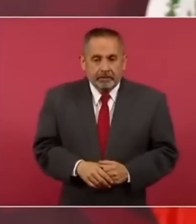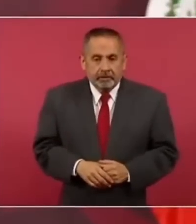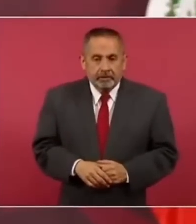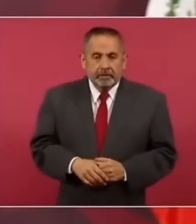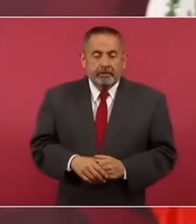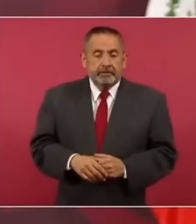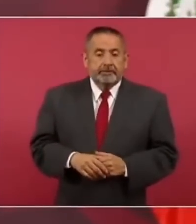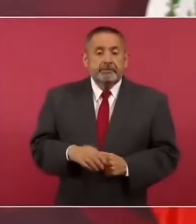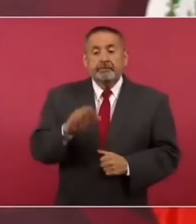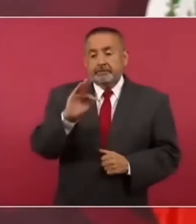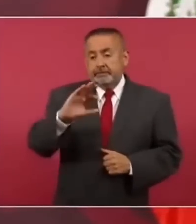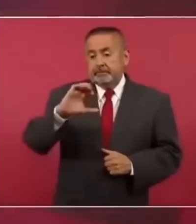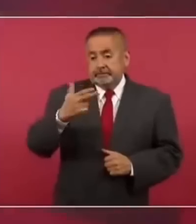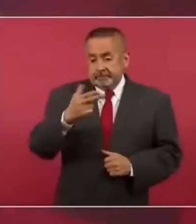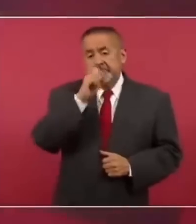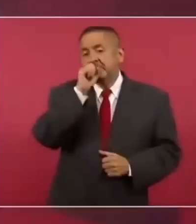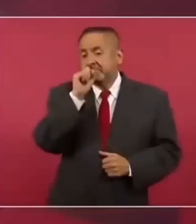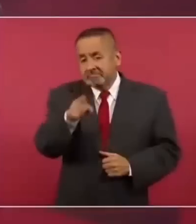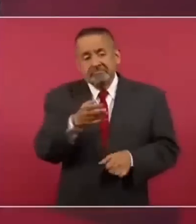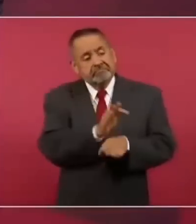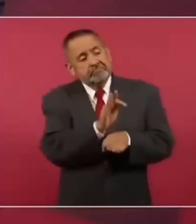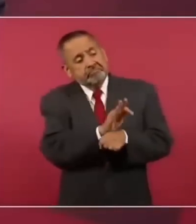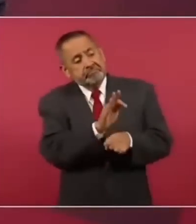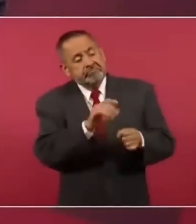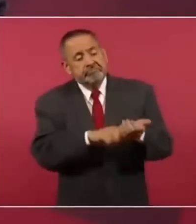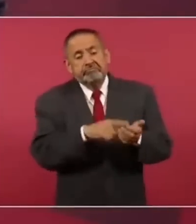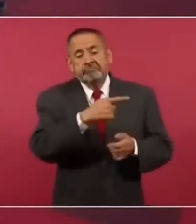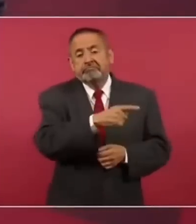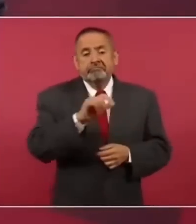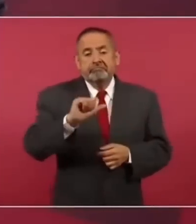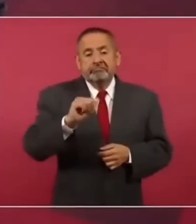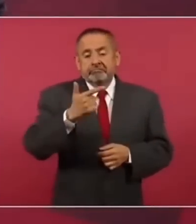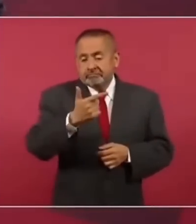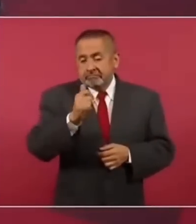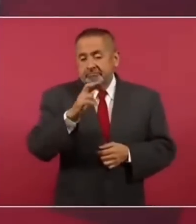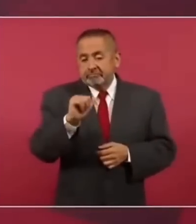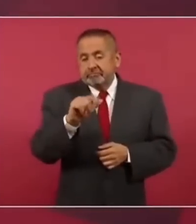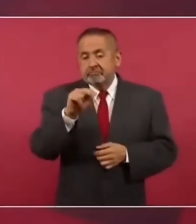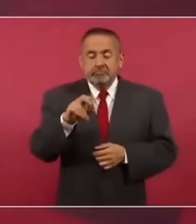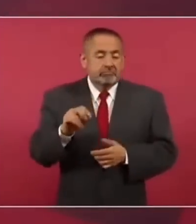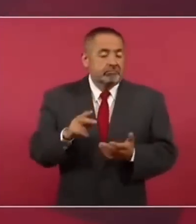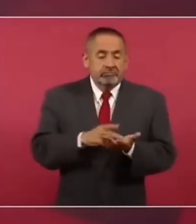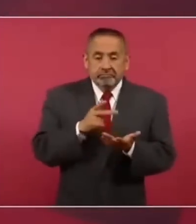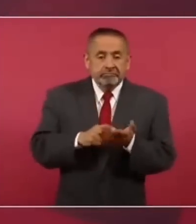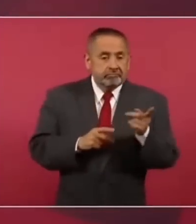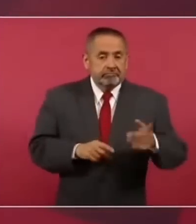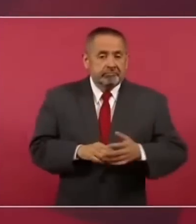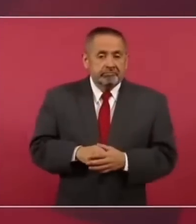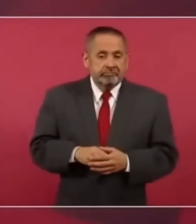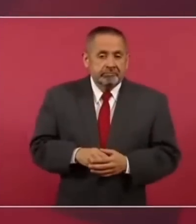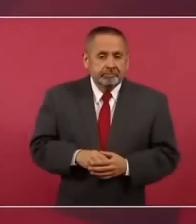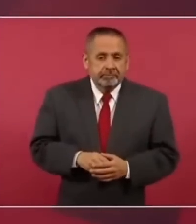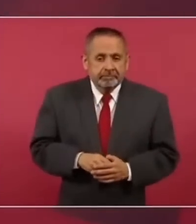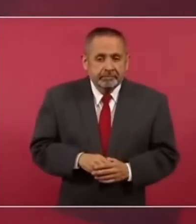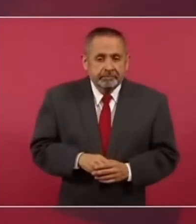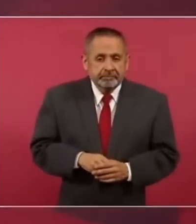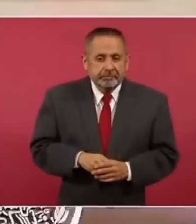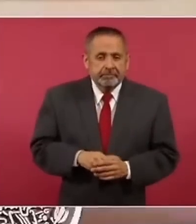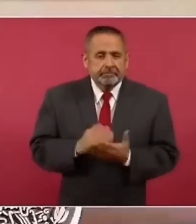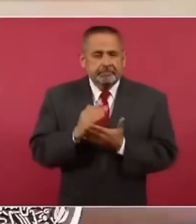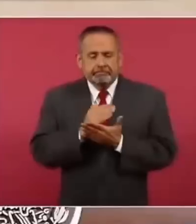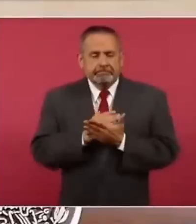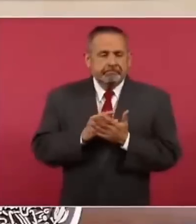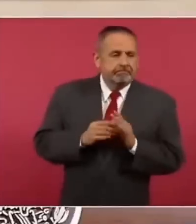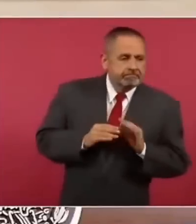Calderón también lo está haciendo, o sea, de manera menos